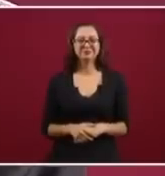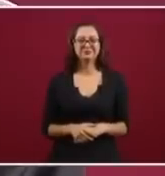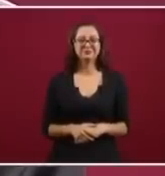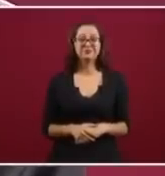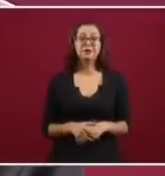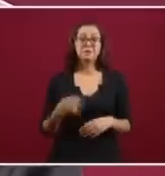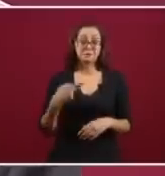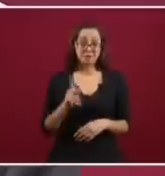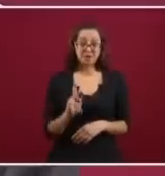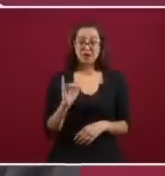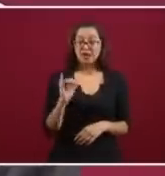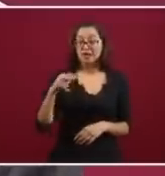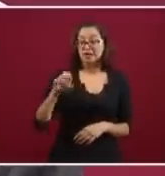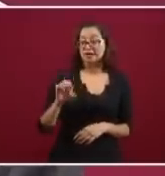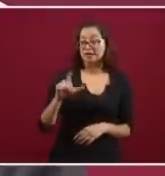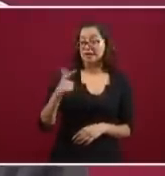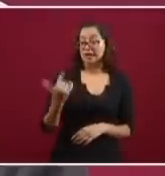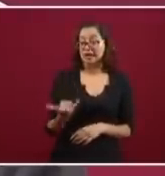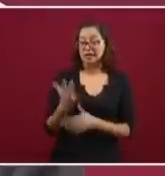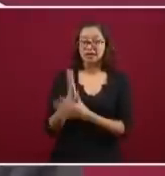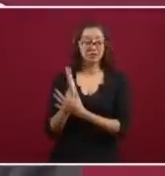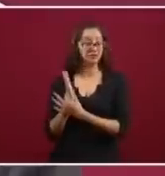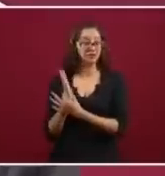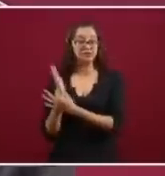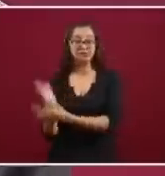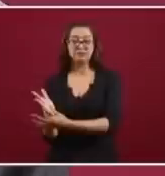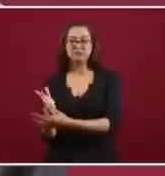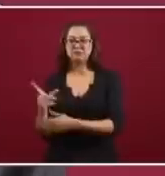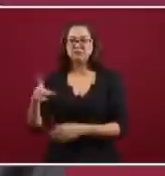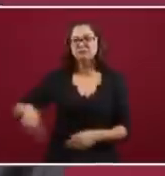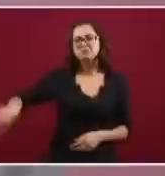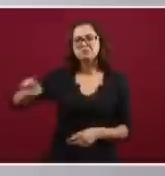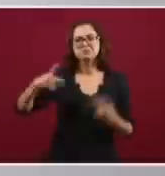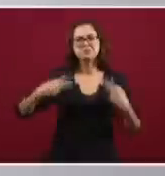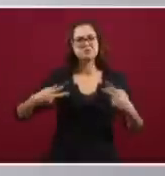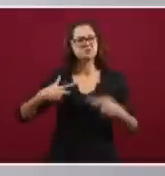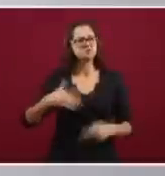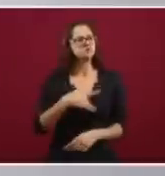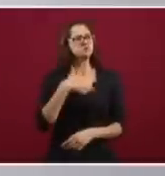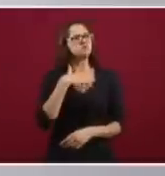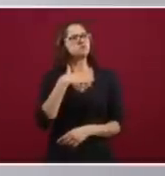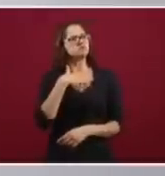En donde hay una percepción distinta.